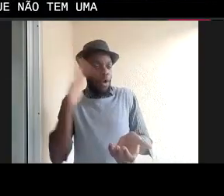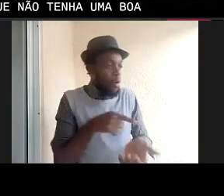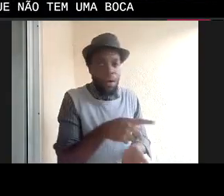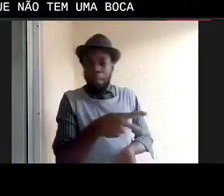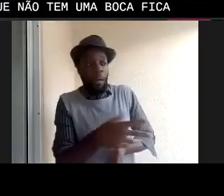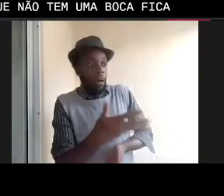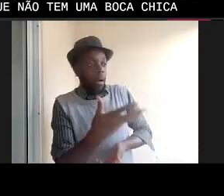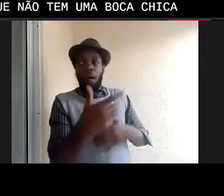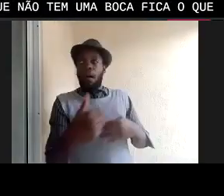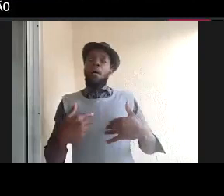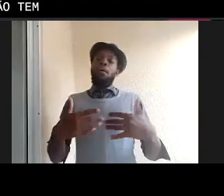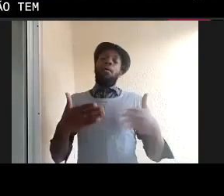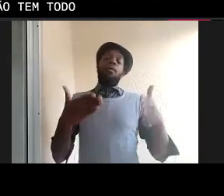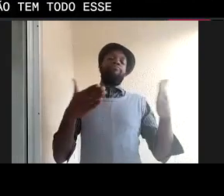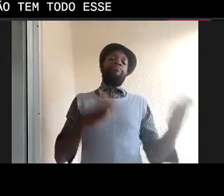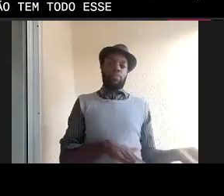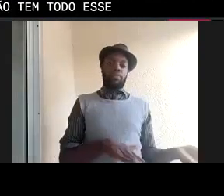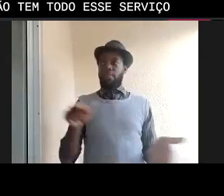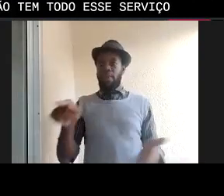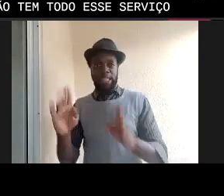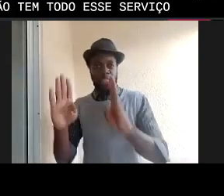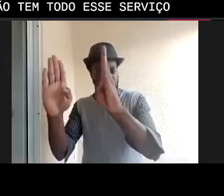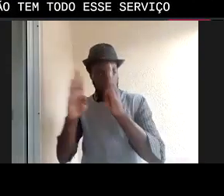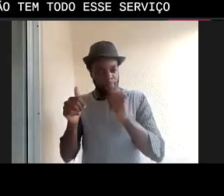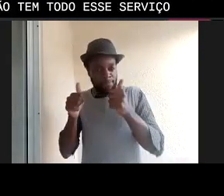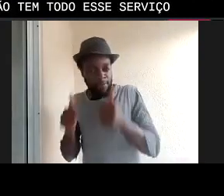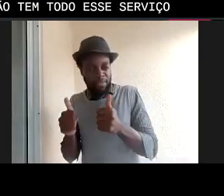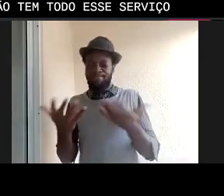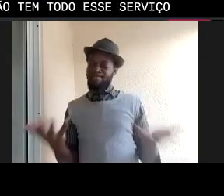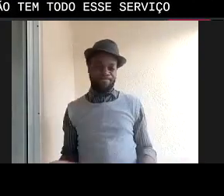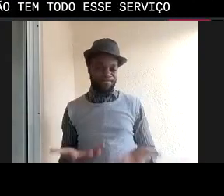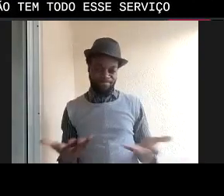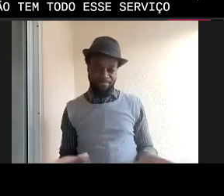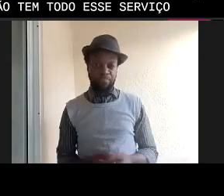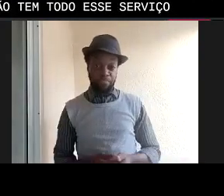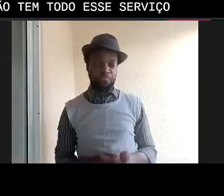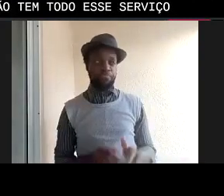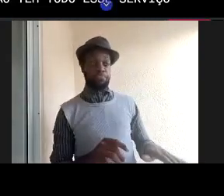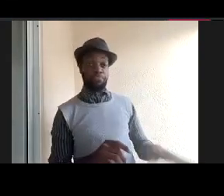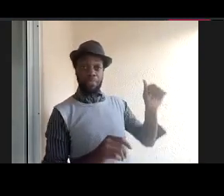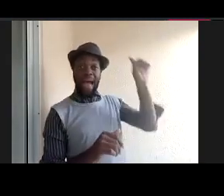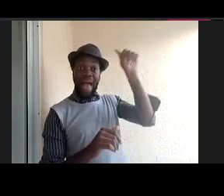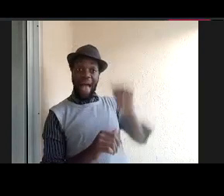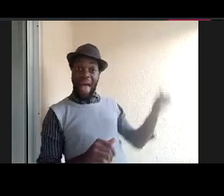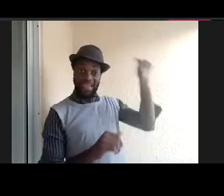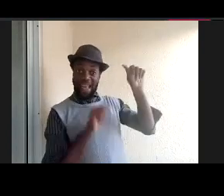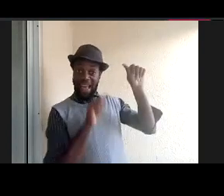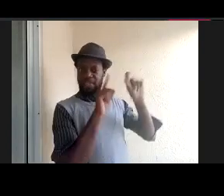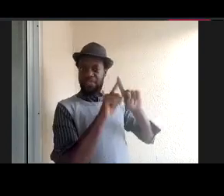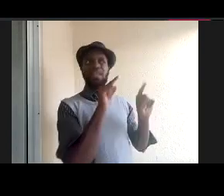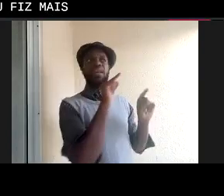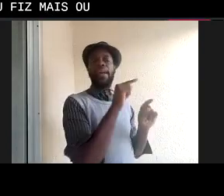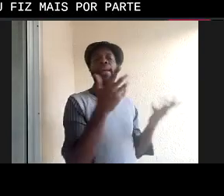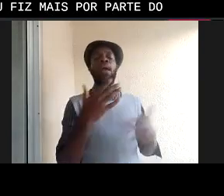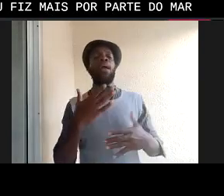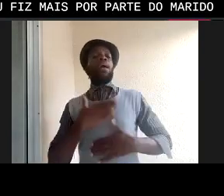todo este servicio adecuado. En Asia, las razones culturales, como las objeciones por parte del esposo o familia o